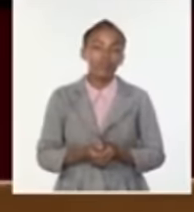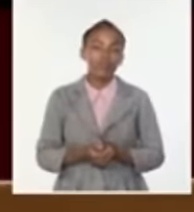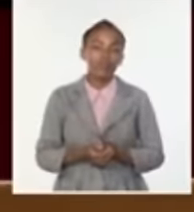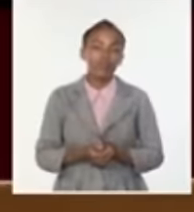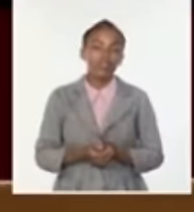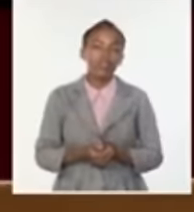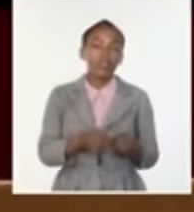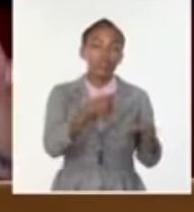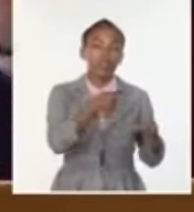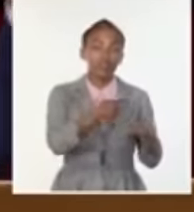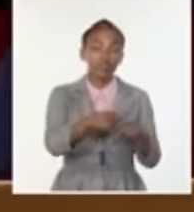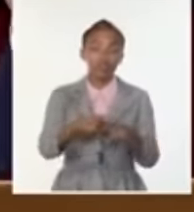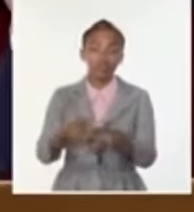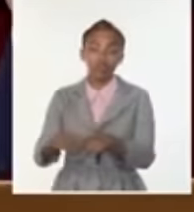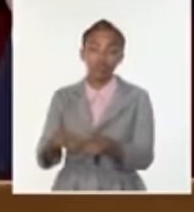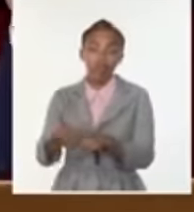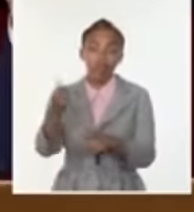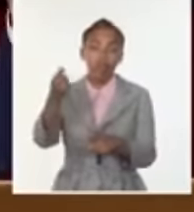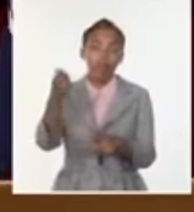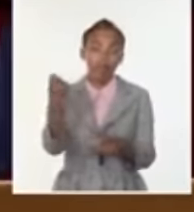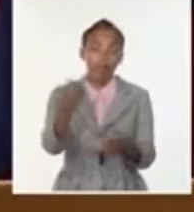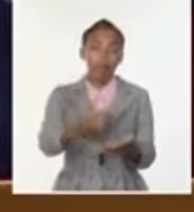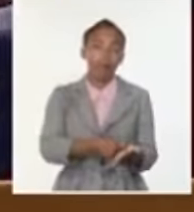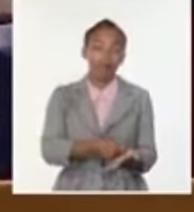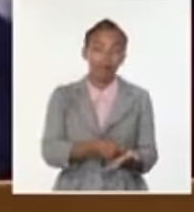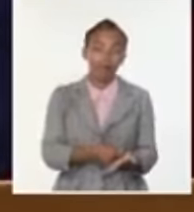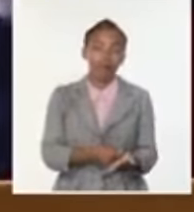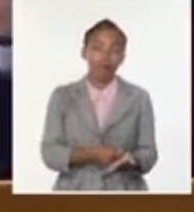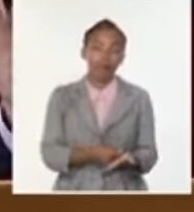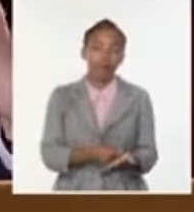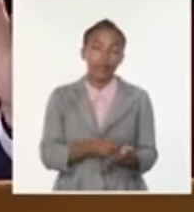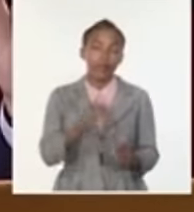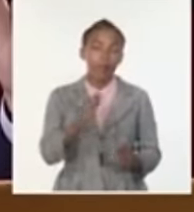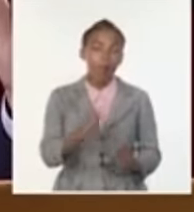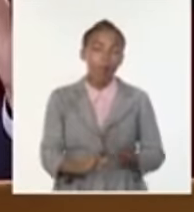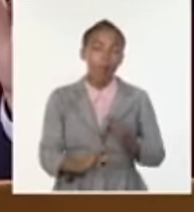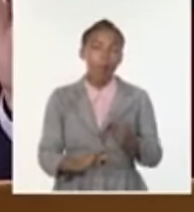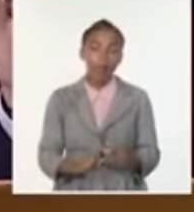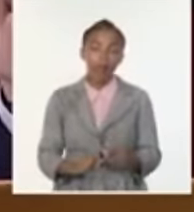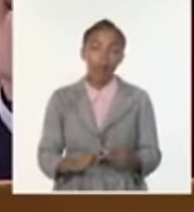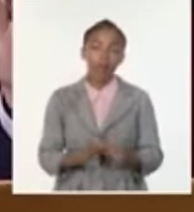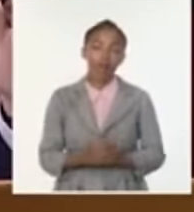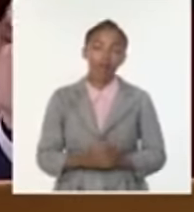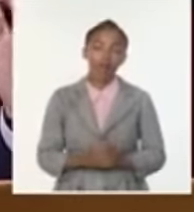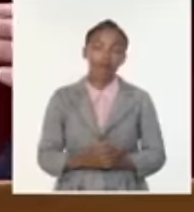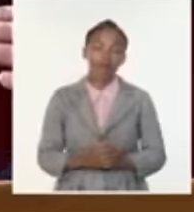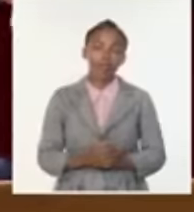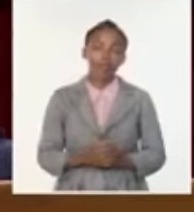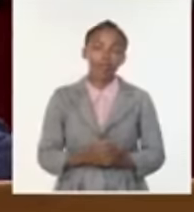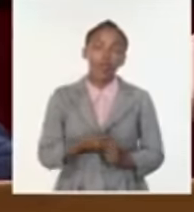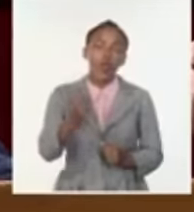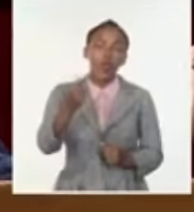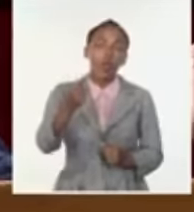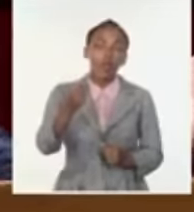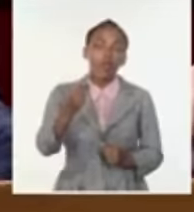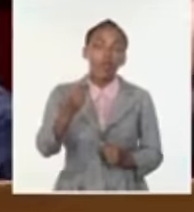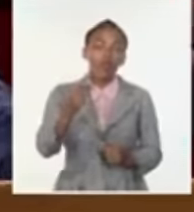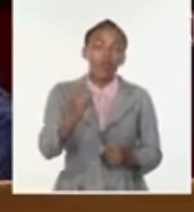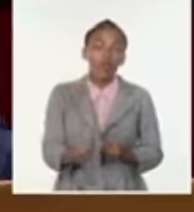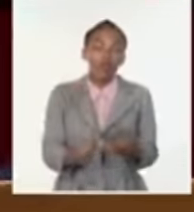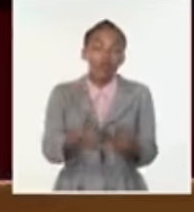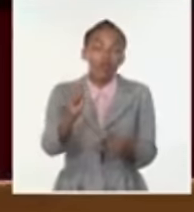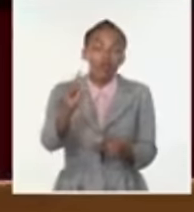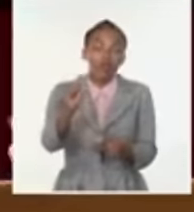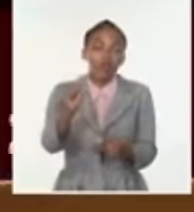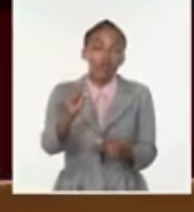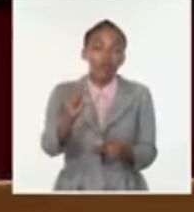aranceles. Fíjense, vamos a topar, no vamos a ir bajando los precios, pero yo estoy estimulando que se